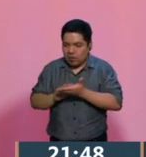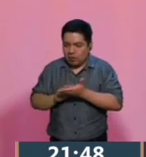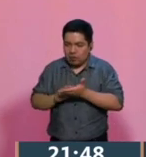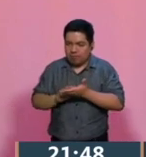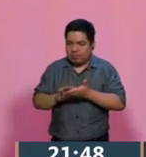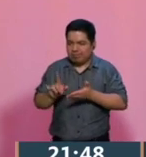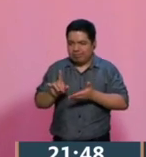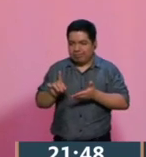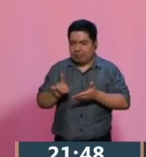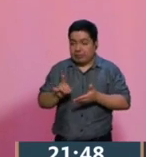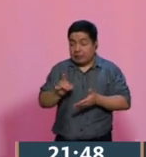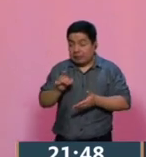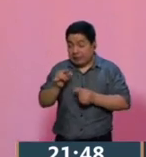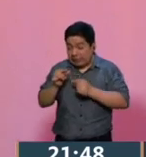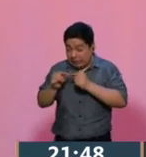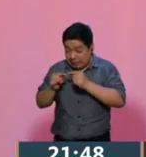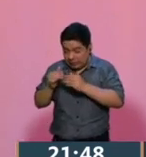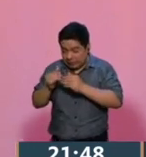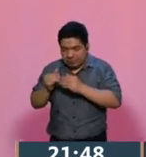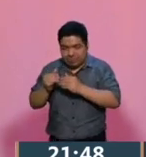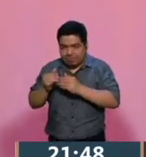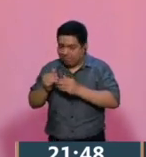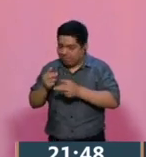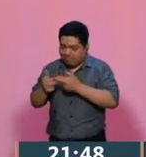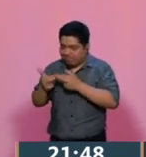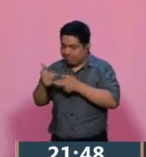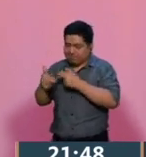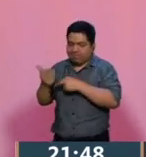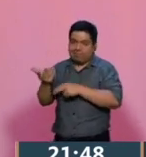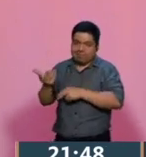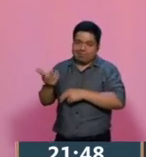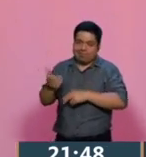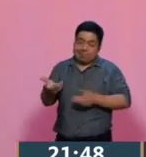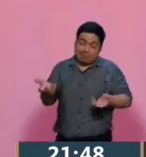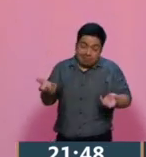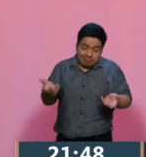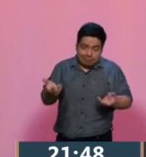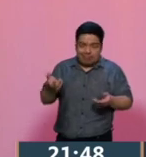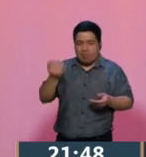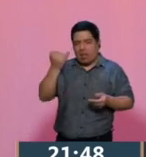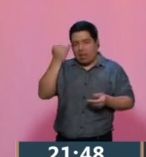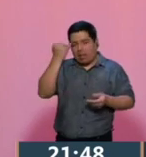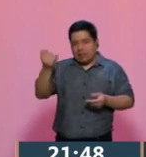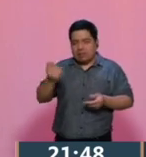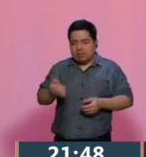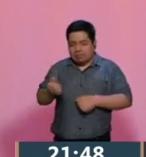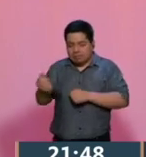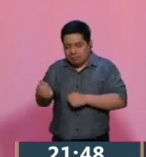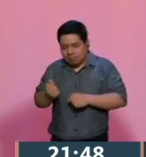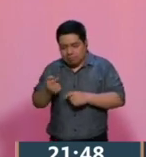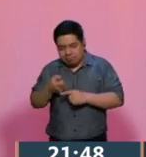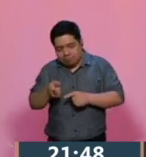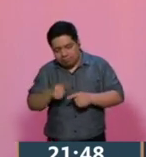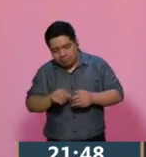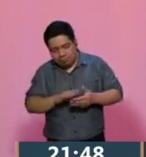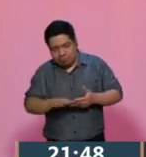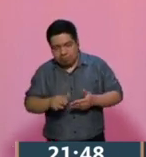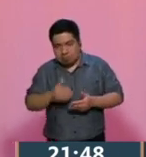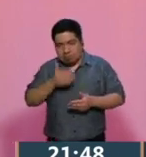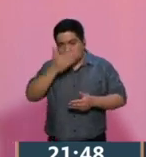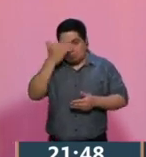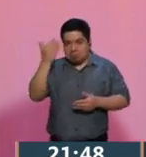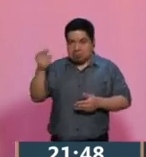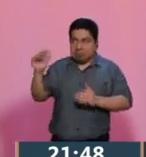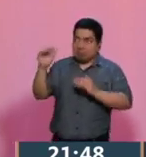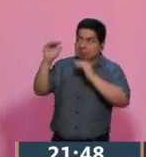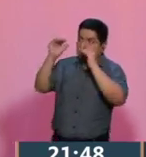erradicado, ni siquiera se ha podido avanzar, por el contrario, ha retrocedido. Esta idea de barrer las escaleras de arriba hacia abajo, pues yo no sé si no